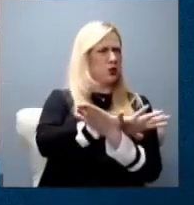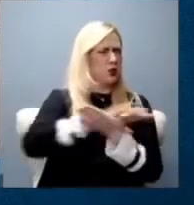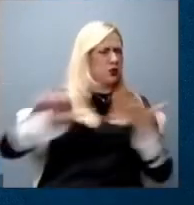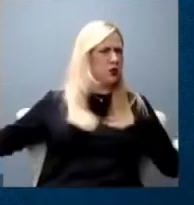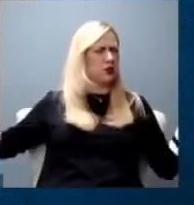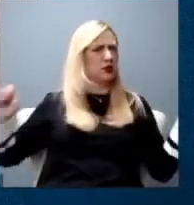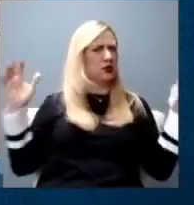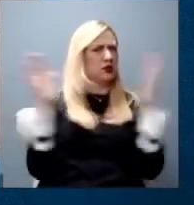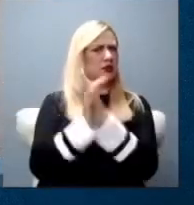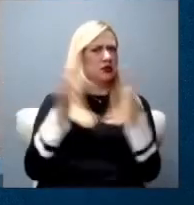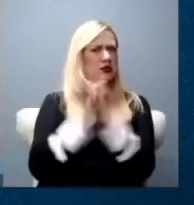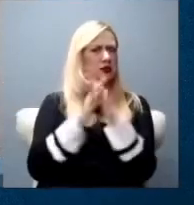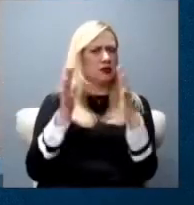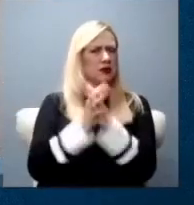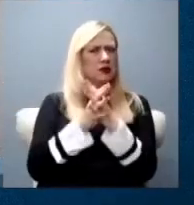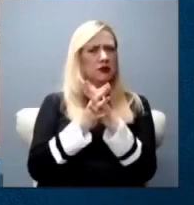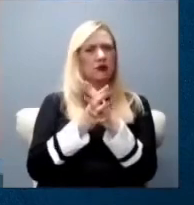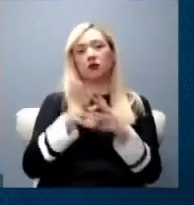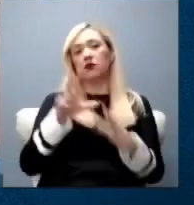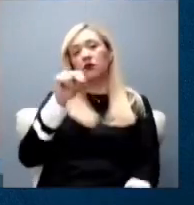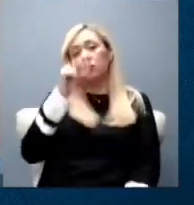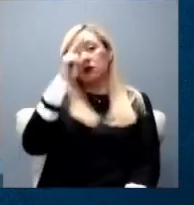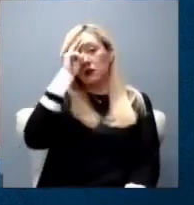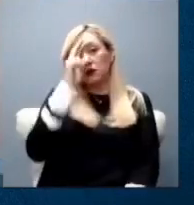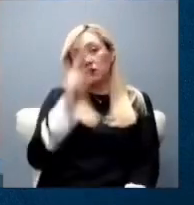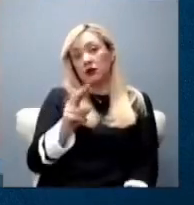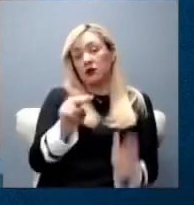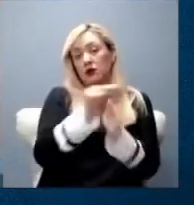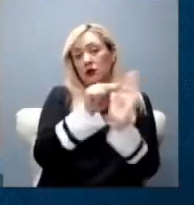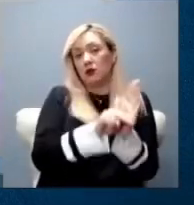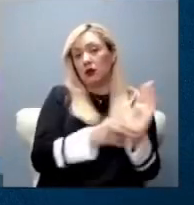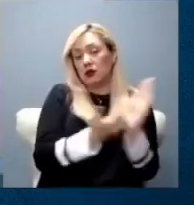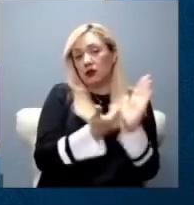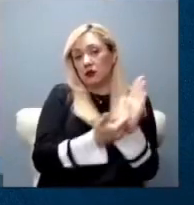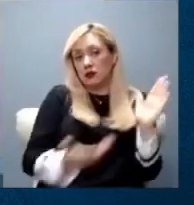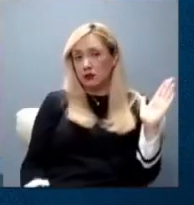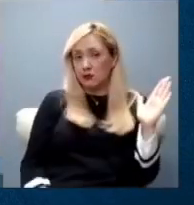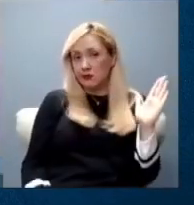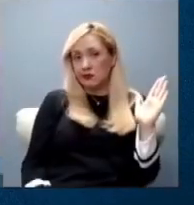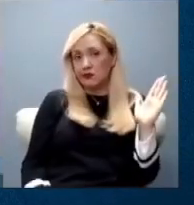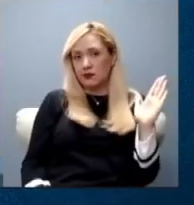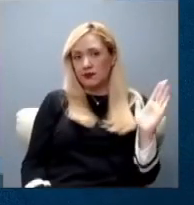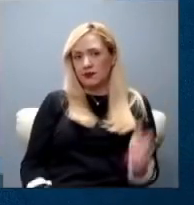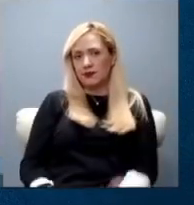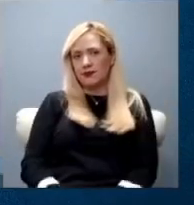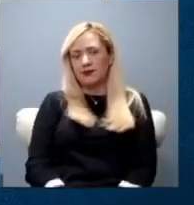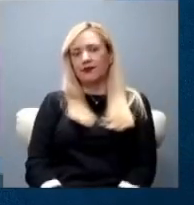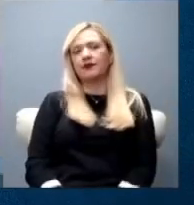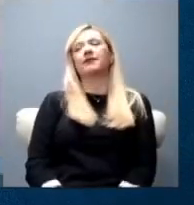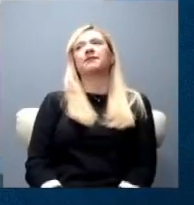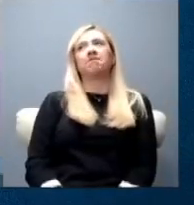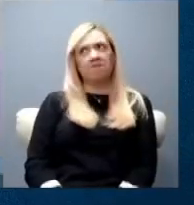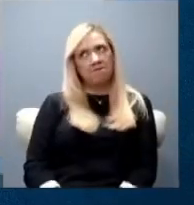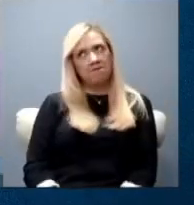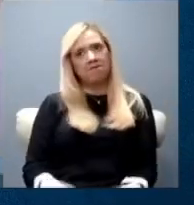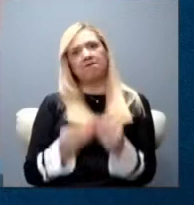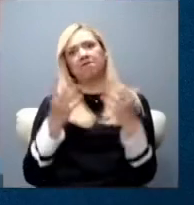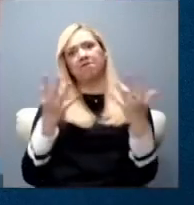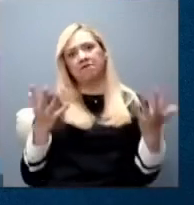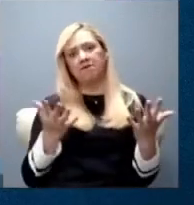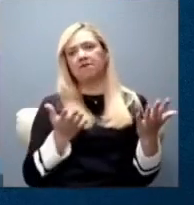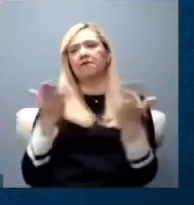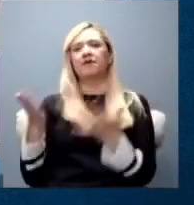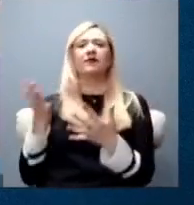ocurren en estos contextos porque no respetaron estas normas internacionales. Claro, y bueno, Joaquín, hay una corte que nos